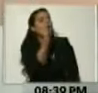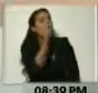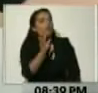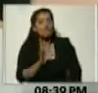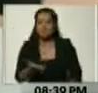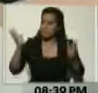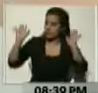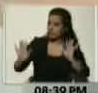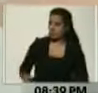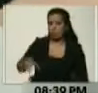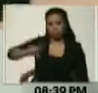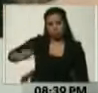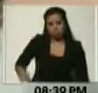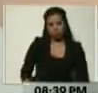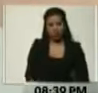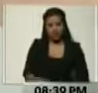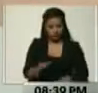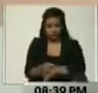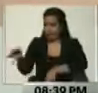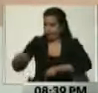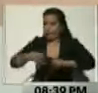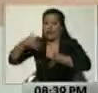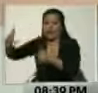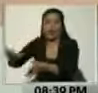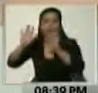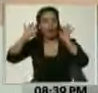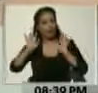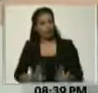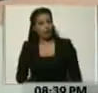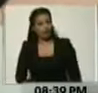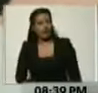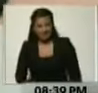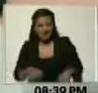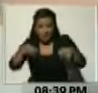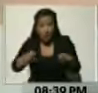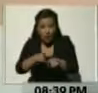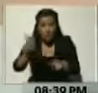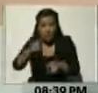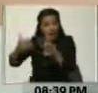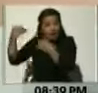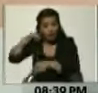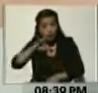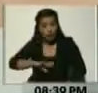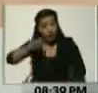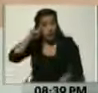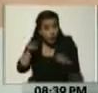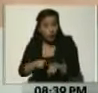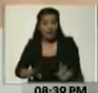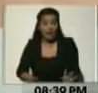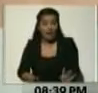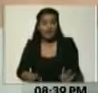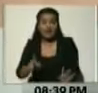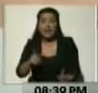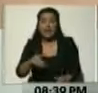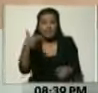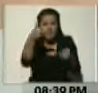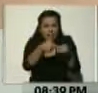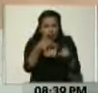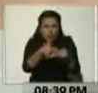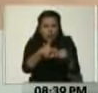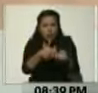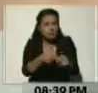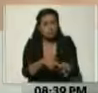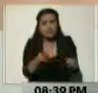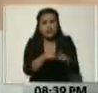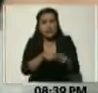Estaban regalando el petróleo que casi no daba ni por el costo de producción, ni para pagar la